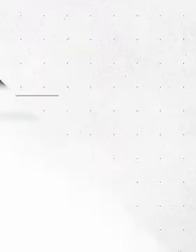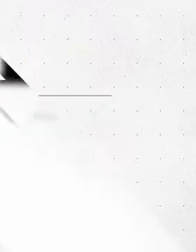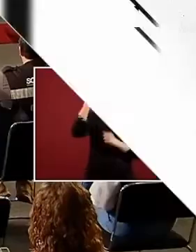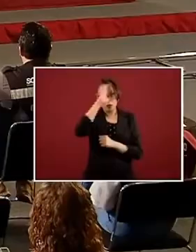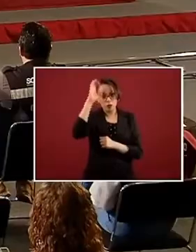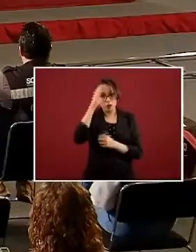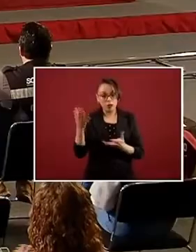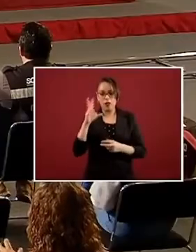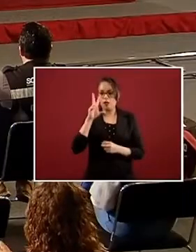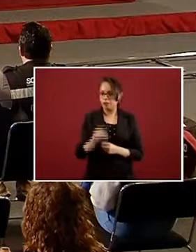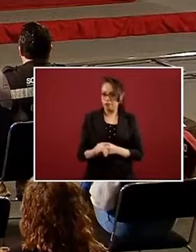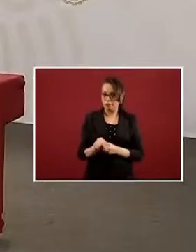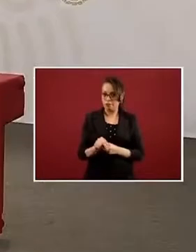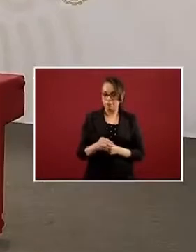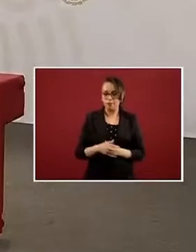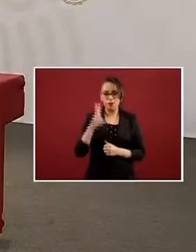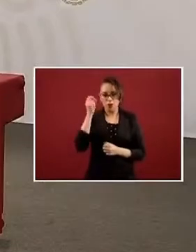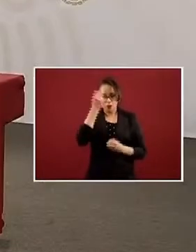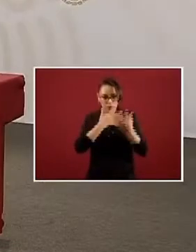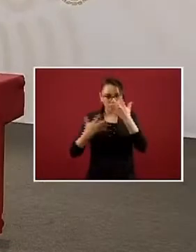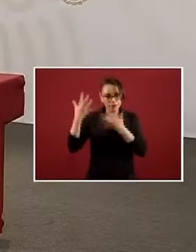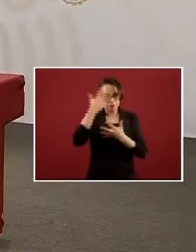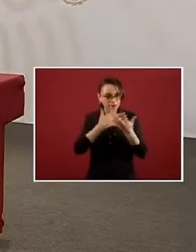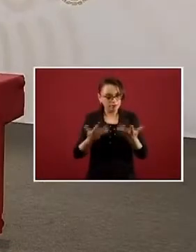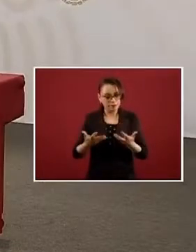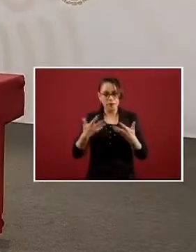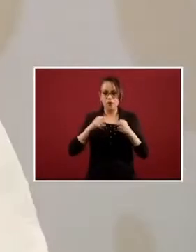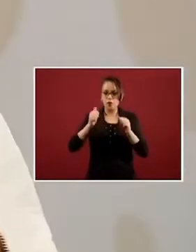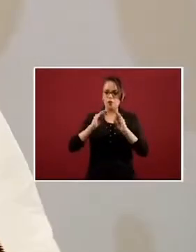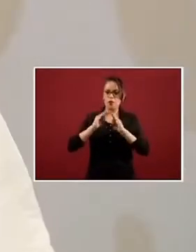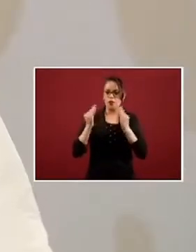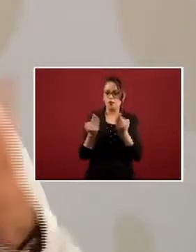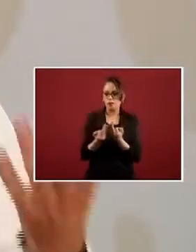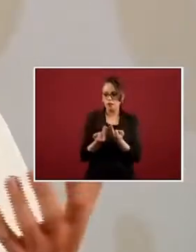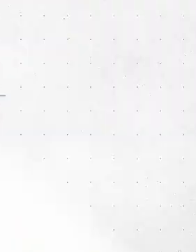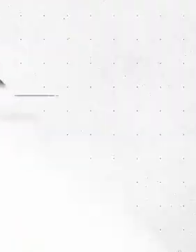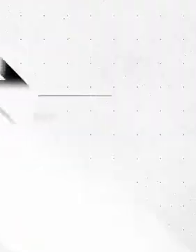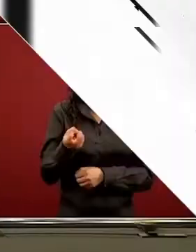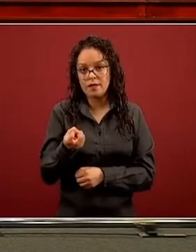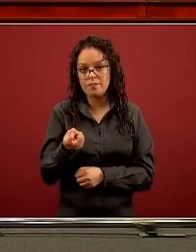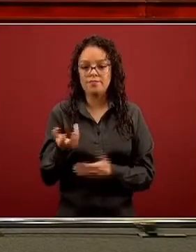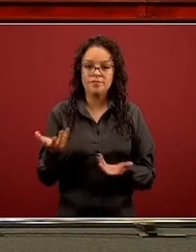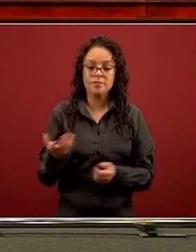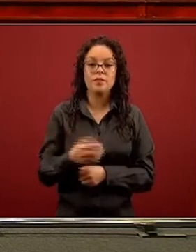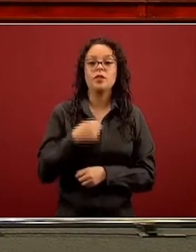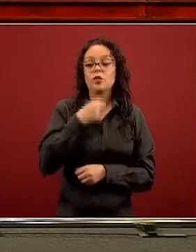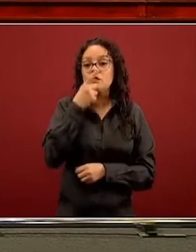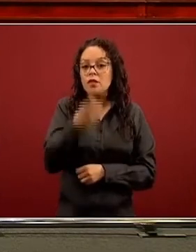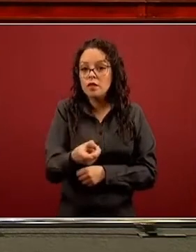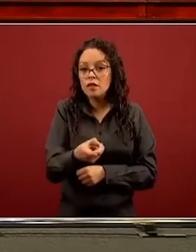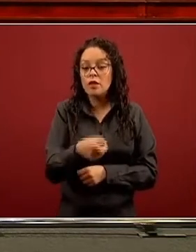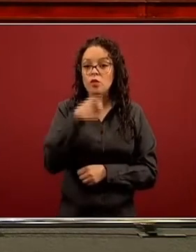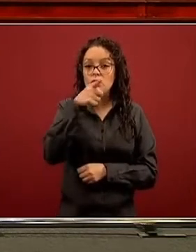Protegerlos. Ante la ausencia de otras alternativas, siempre existe la idea de usémosla. El usar cubrebocas tiene